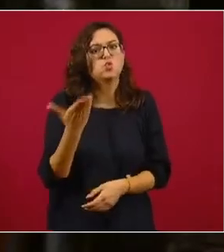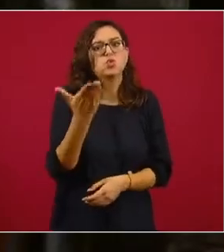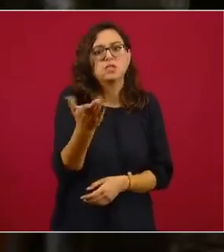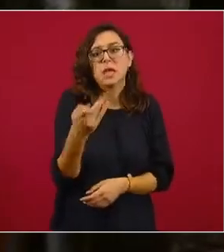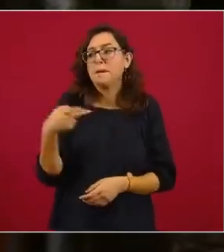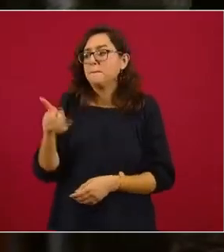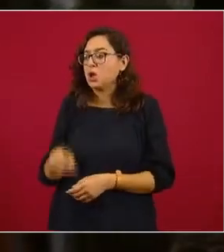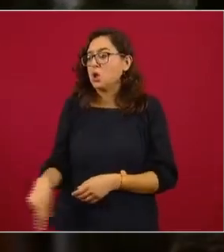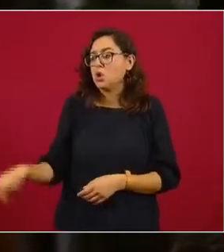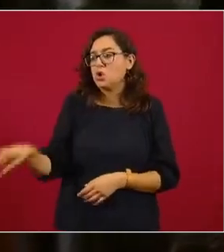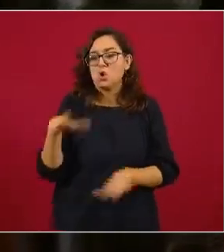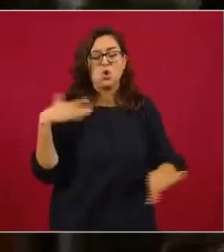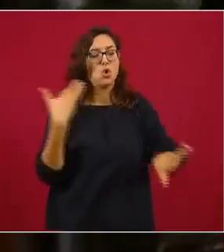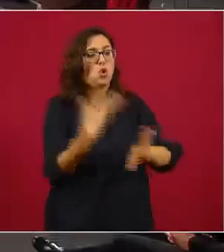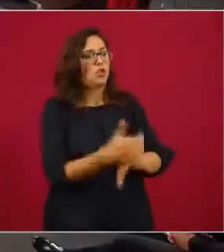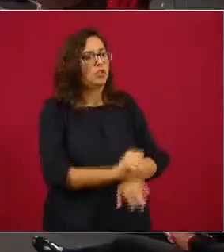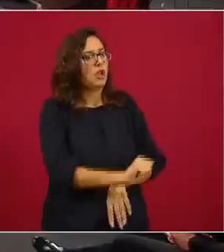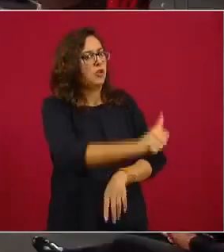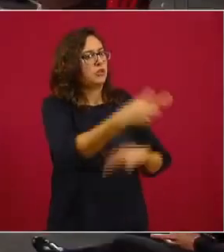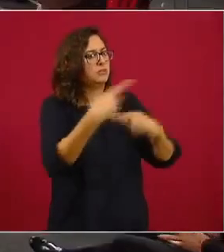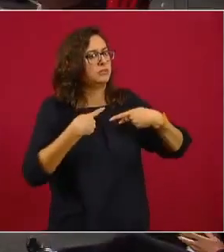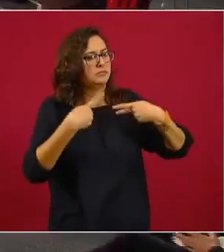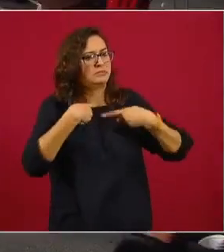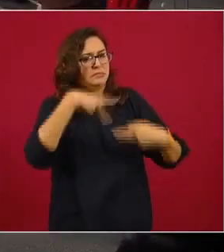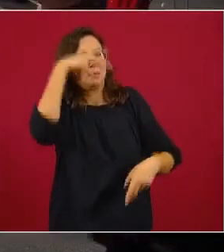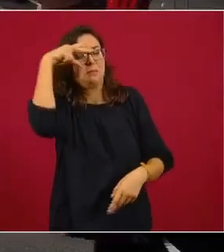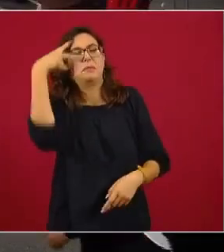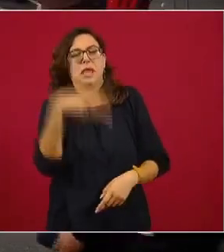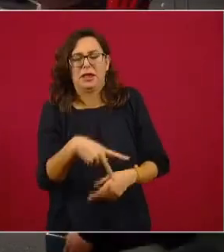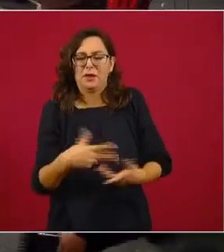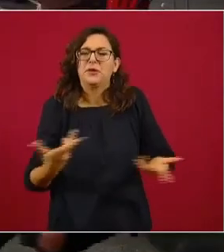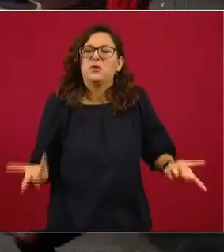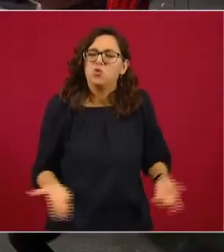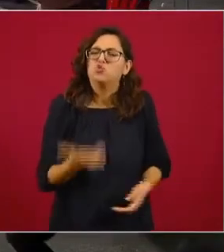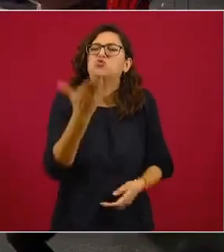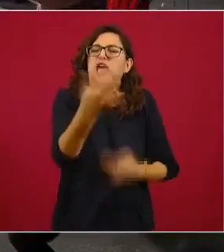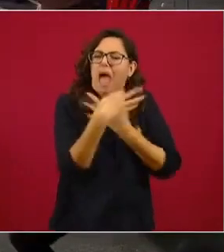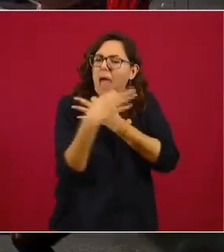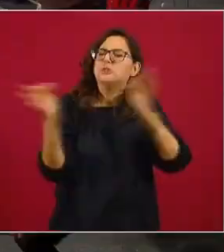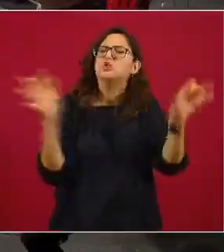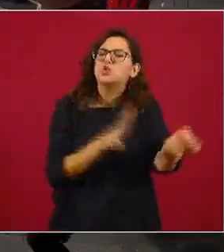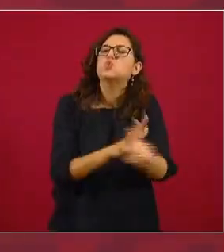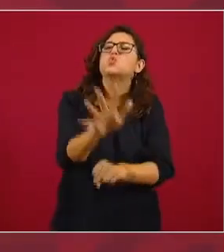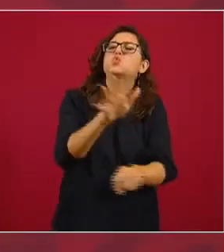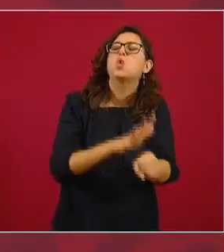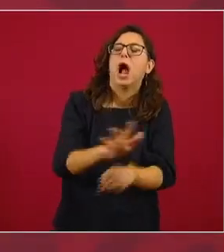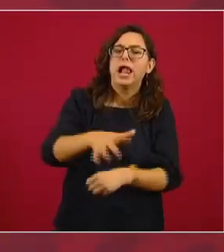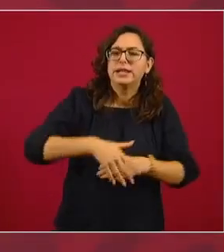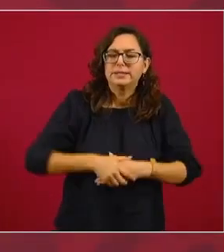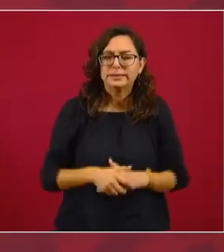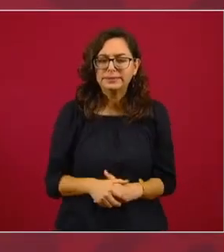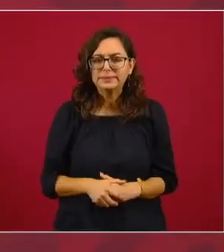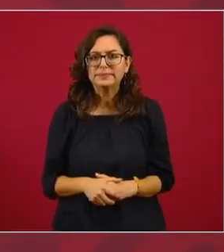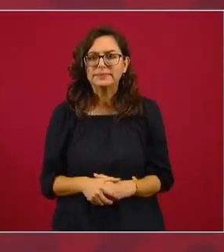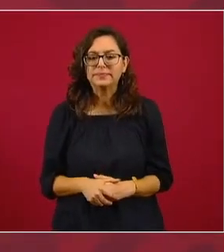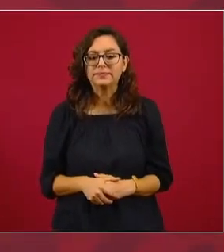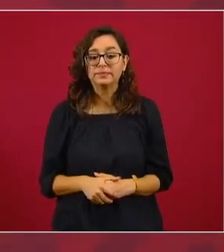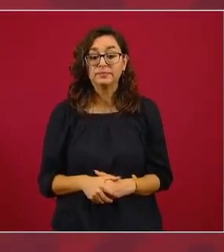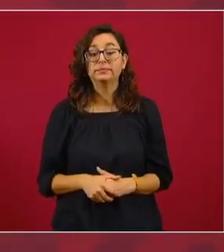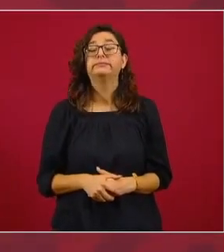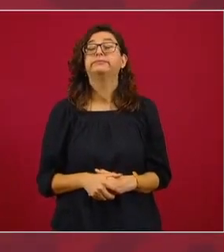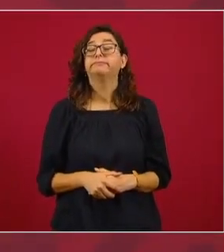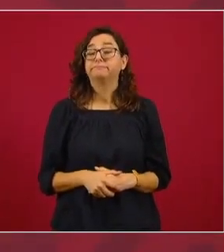en contra de los demás mexicanos? Bueno, que estamos viviendo un momento estelar. Eso que para ti